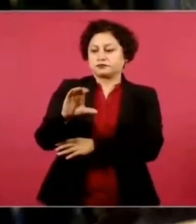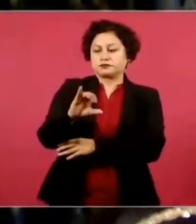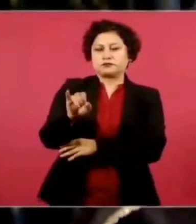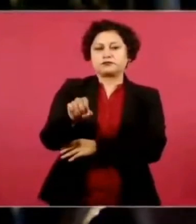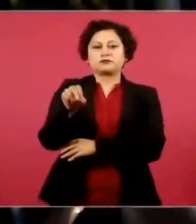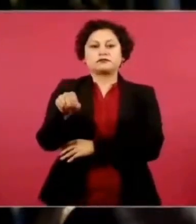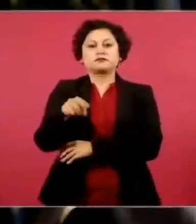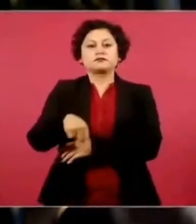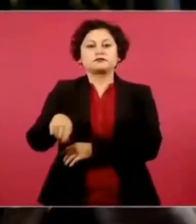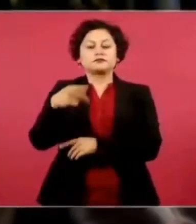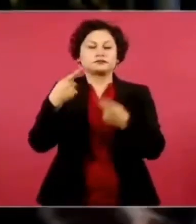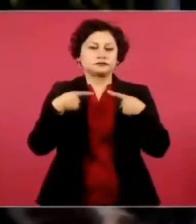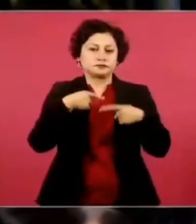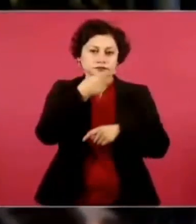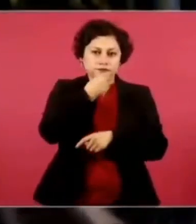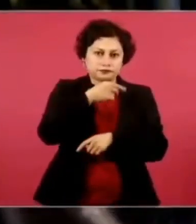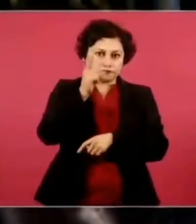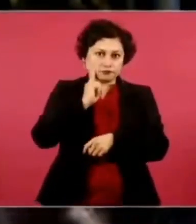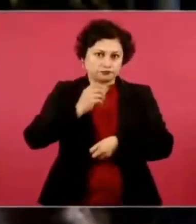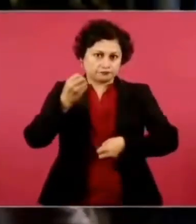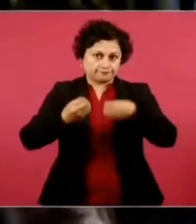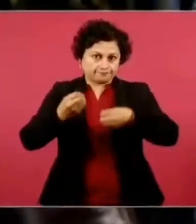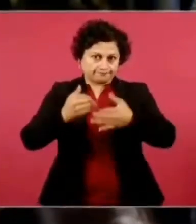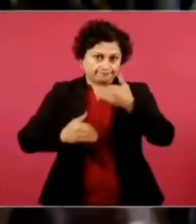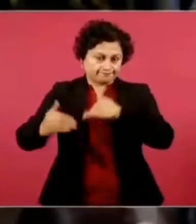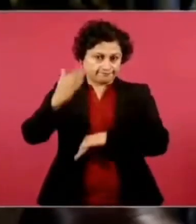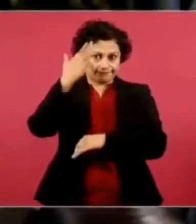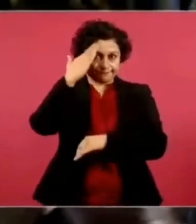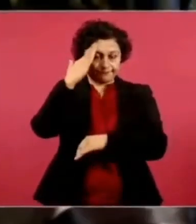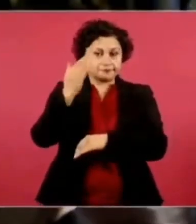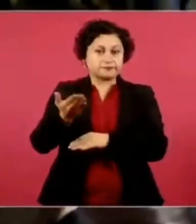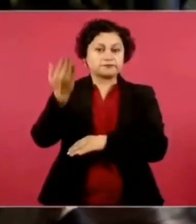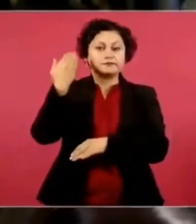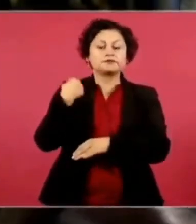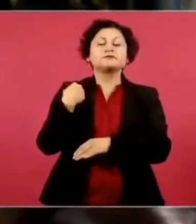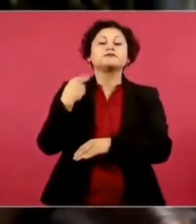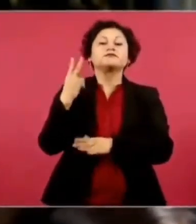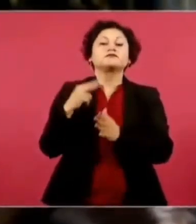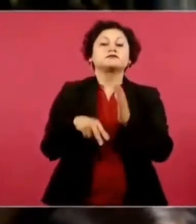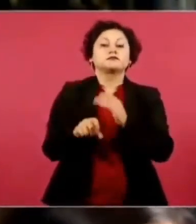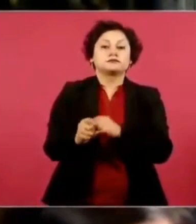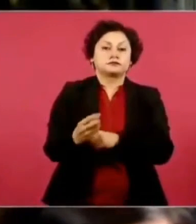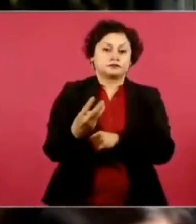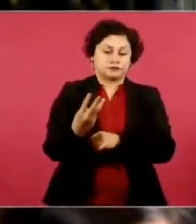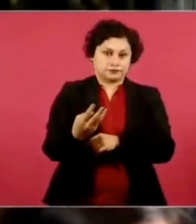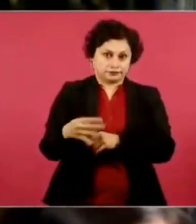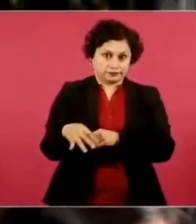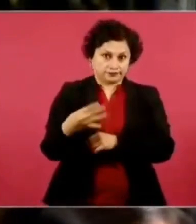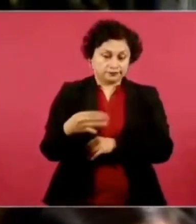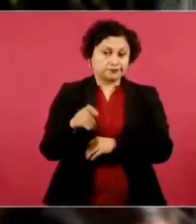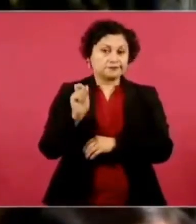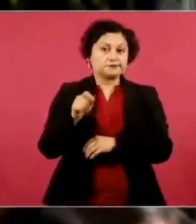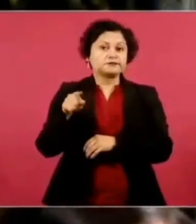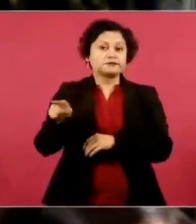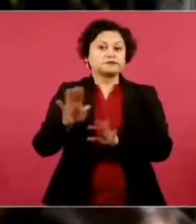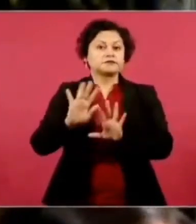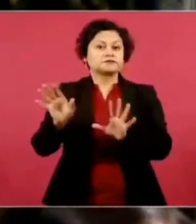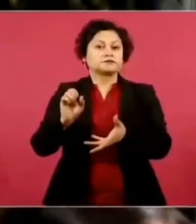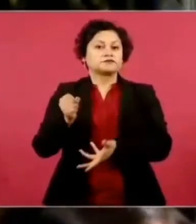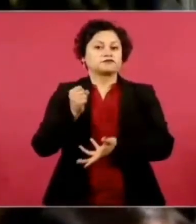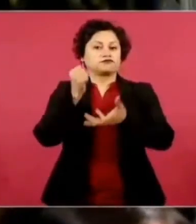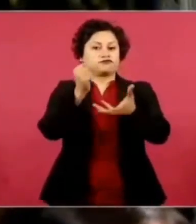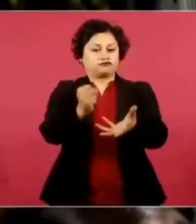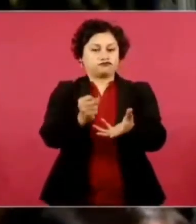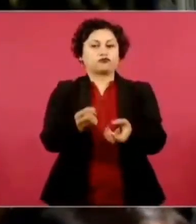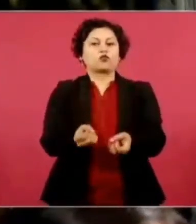de noviembre de 2023 ya determinaron que es confidencial el monto total del sueldo que perciben. Lo